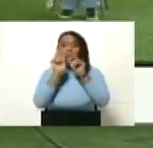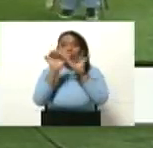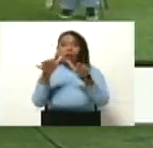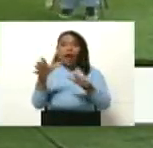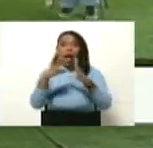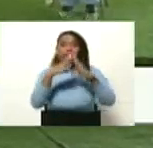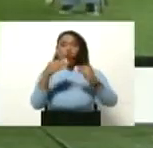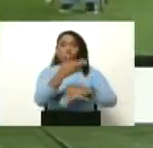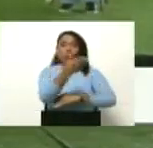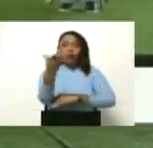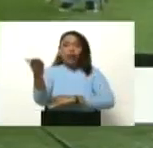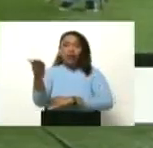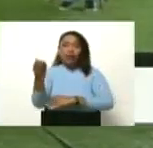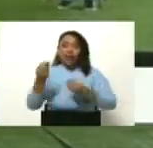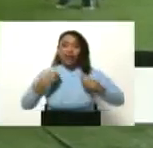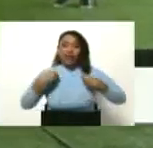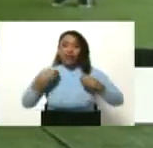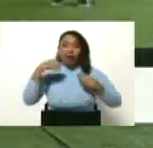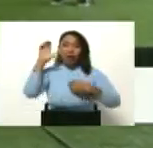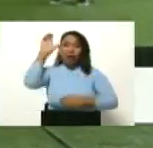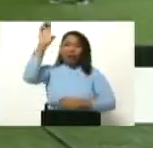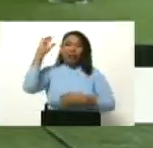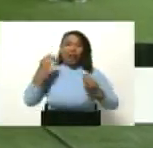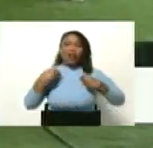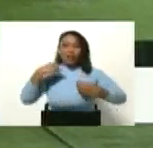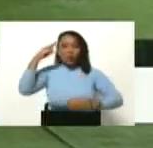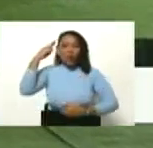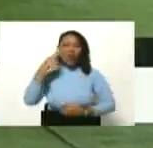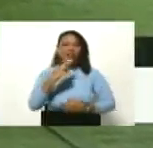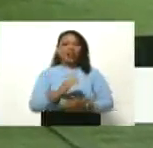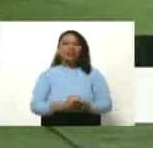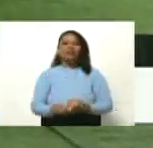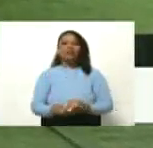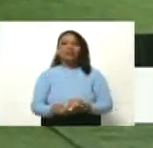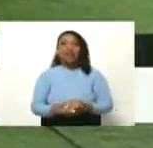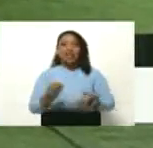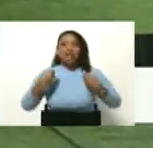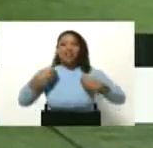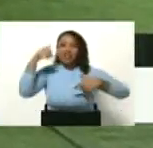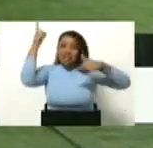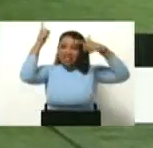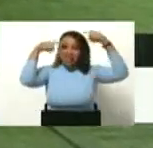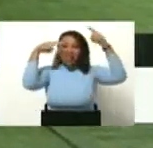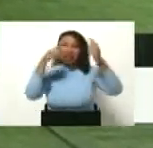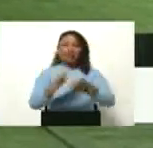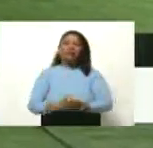¡Que viva la patria! ¡Que viva Bolívar! ¡Que viva Chávez!